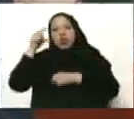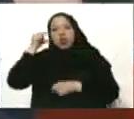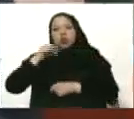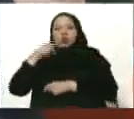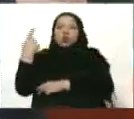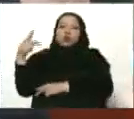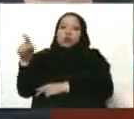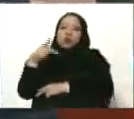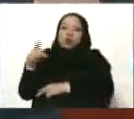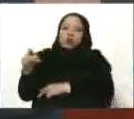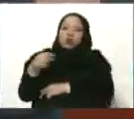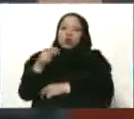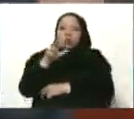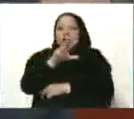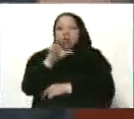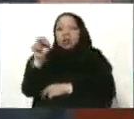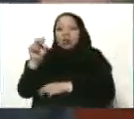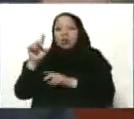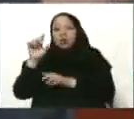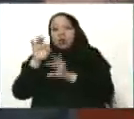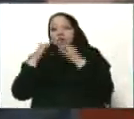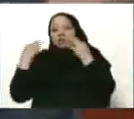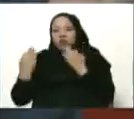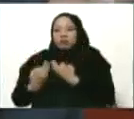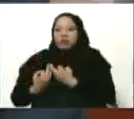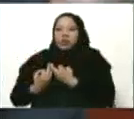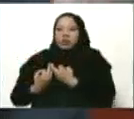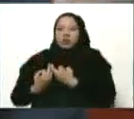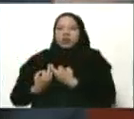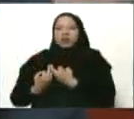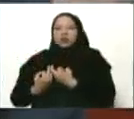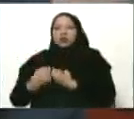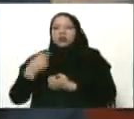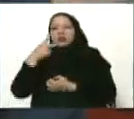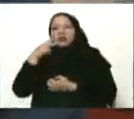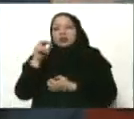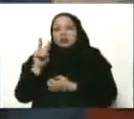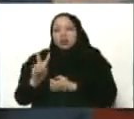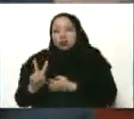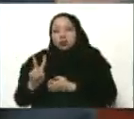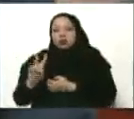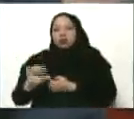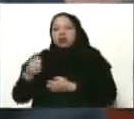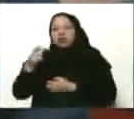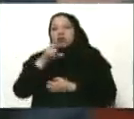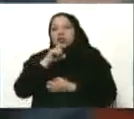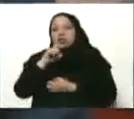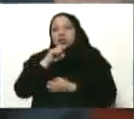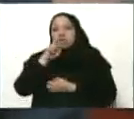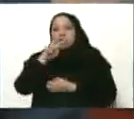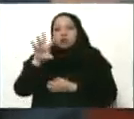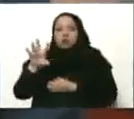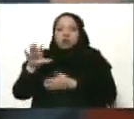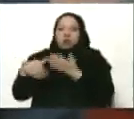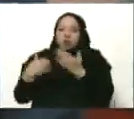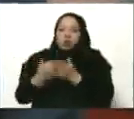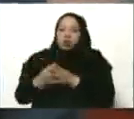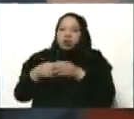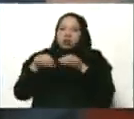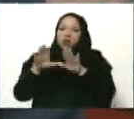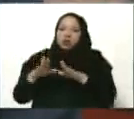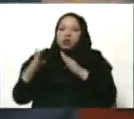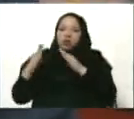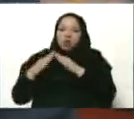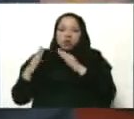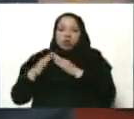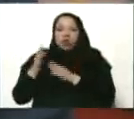bueno, son 300 familias que deben ser desalojadas, 52 que ya están en alto riesgo, 25 ya han sido desalojadas tras el